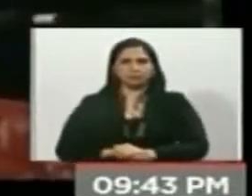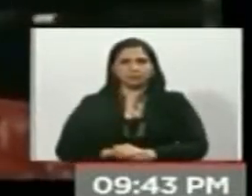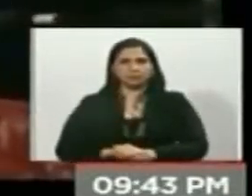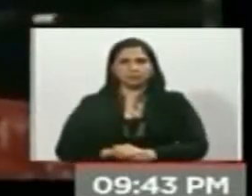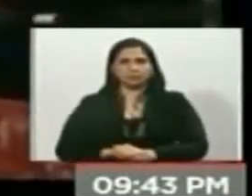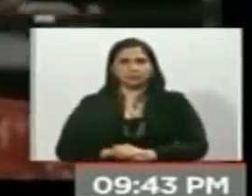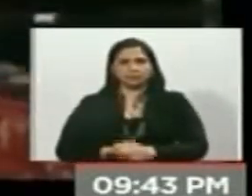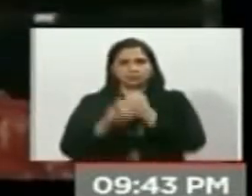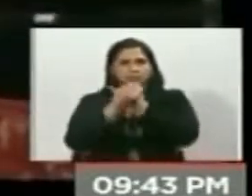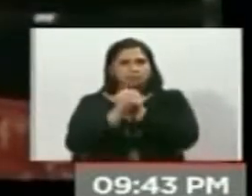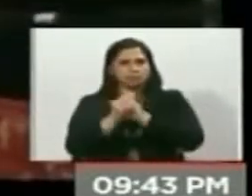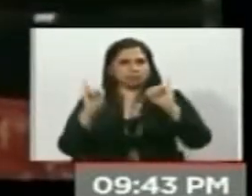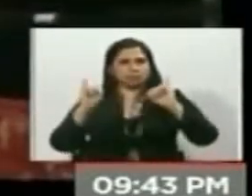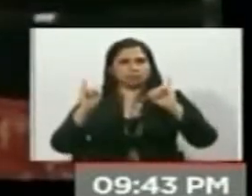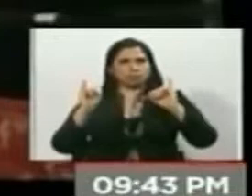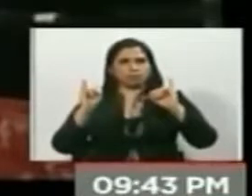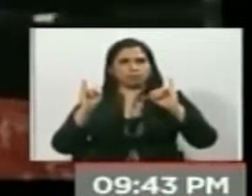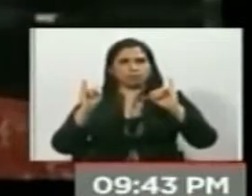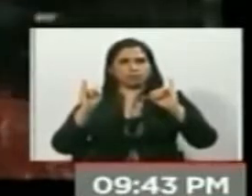la independencia.